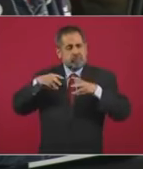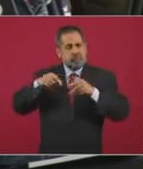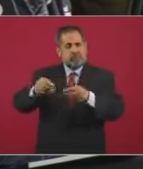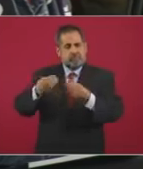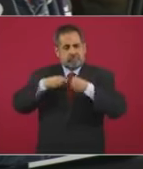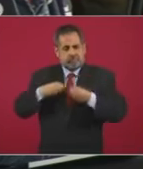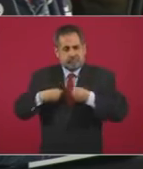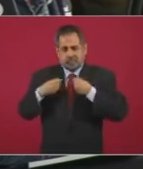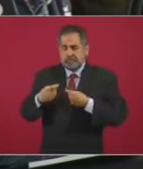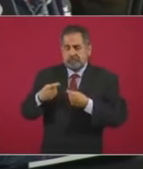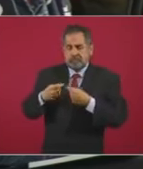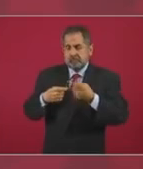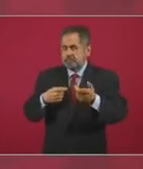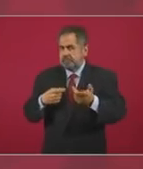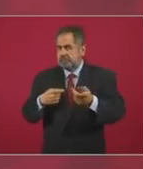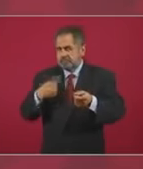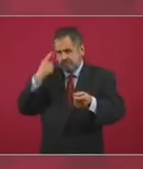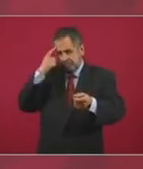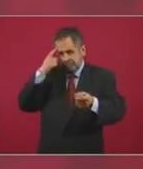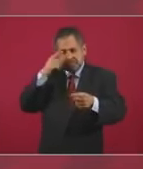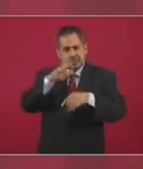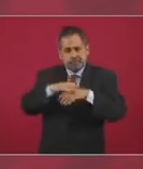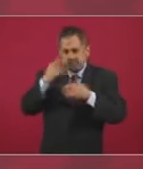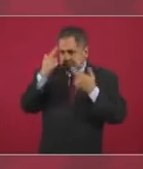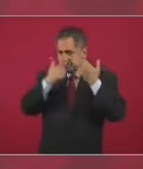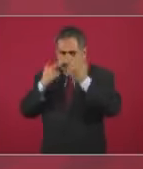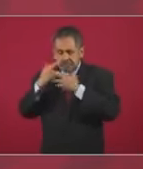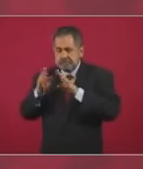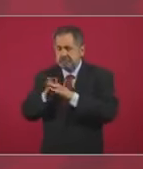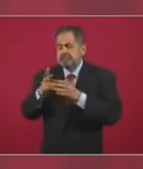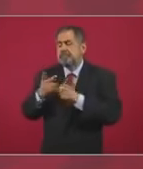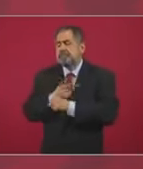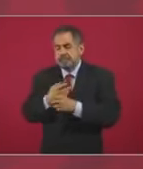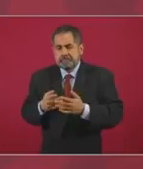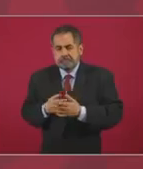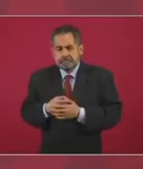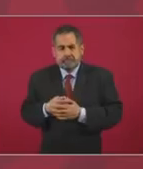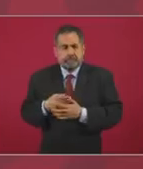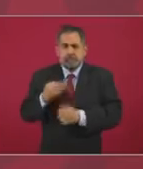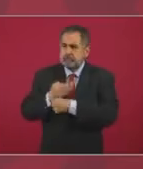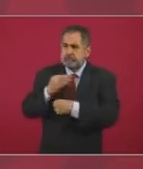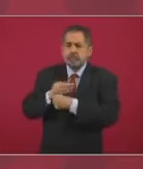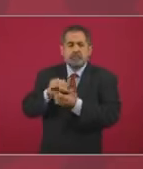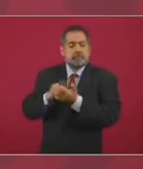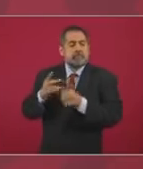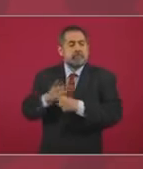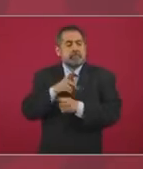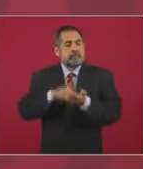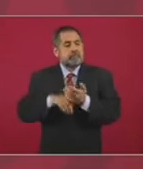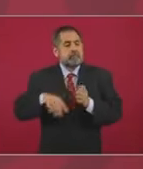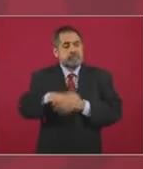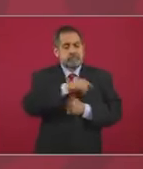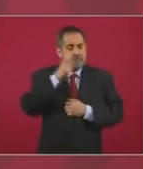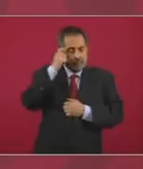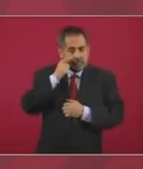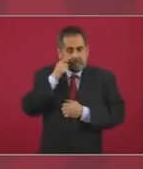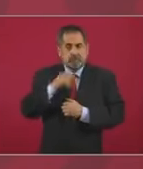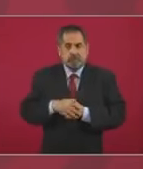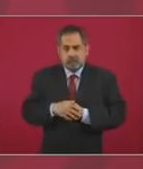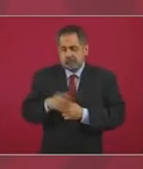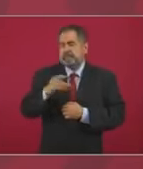de que revisen lo que se está haciendo en Guerrero, Sí